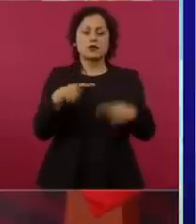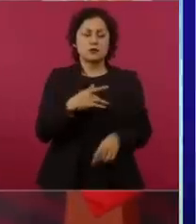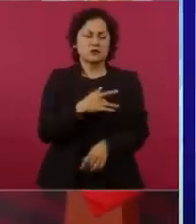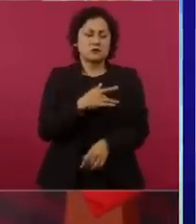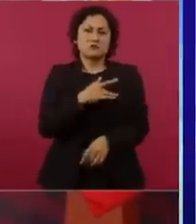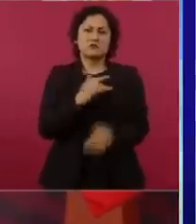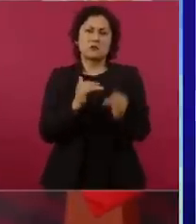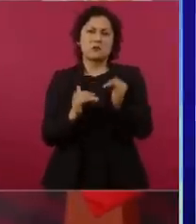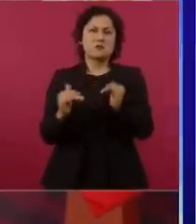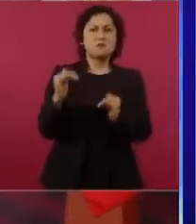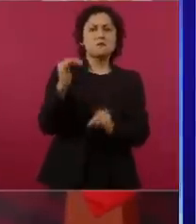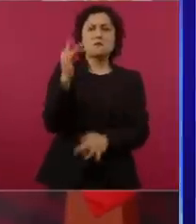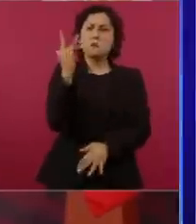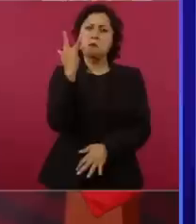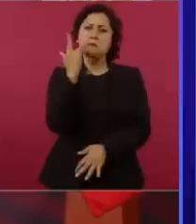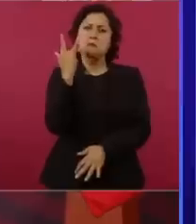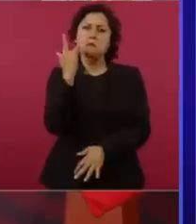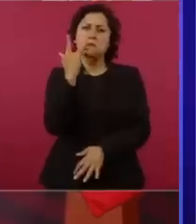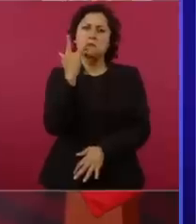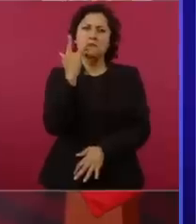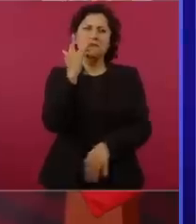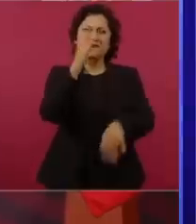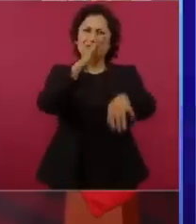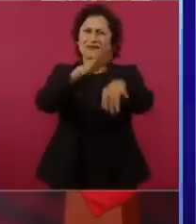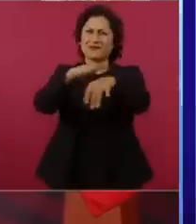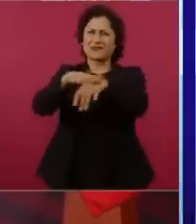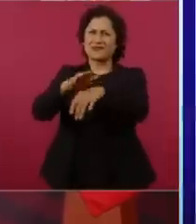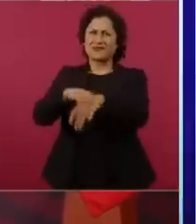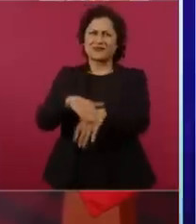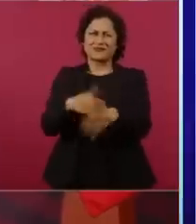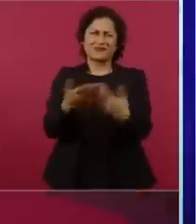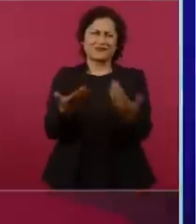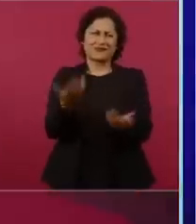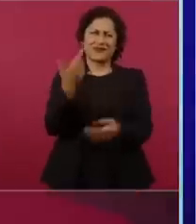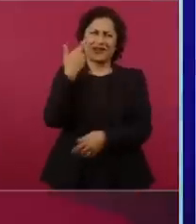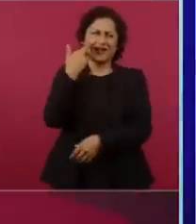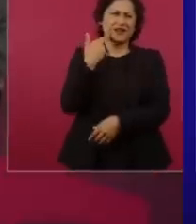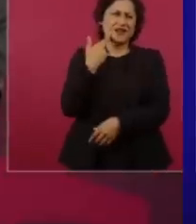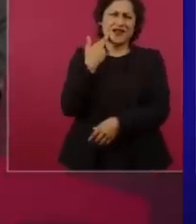azul que no existen las razas.